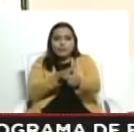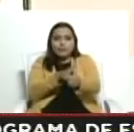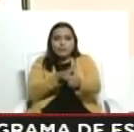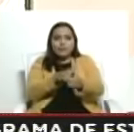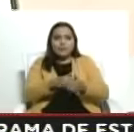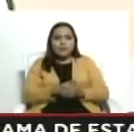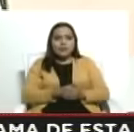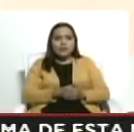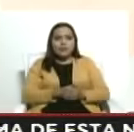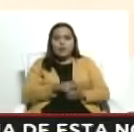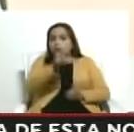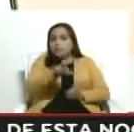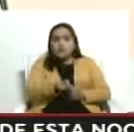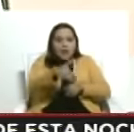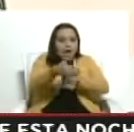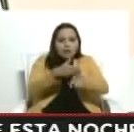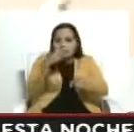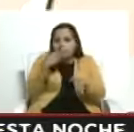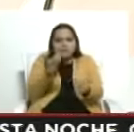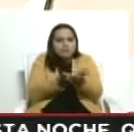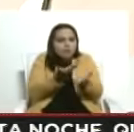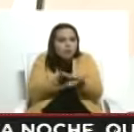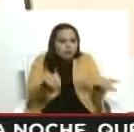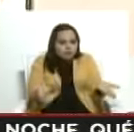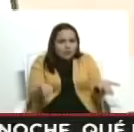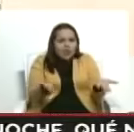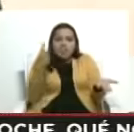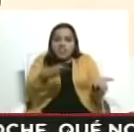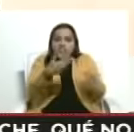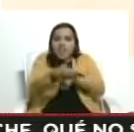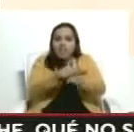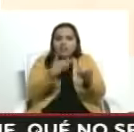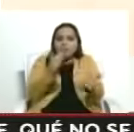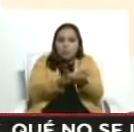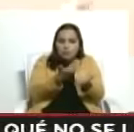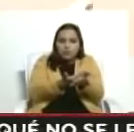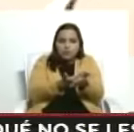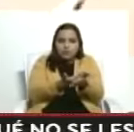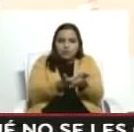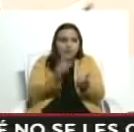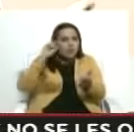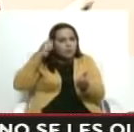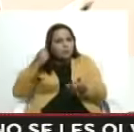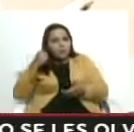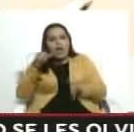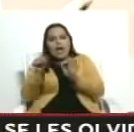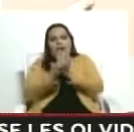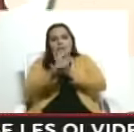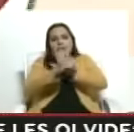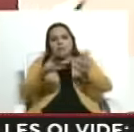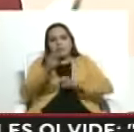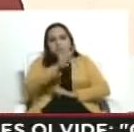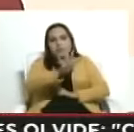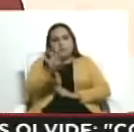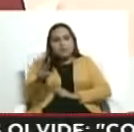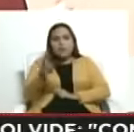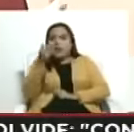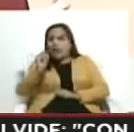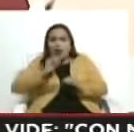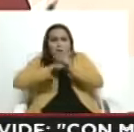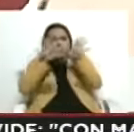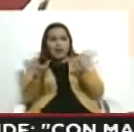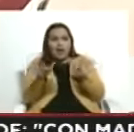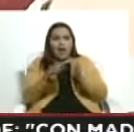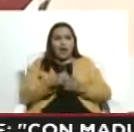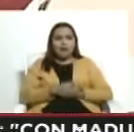a alguien que no haya sido postulado previamente, y nos devolvemos al artículo 44. Eso está muy claro.